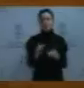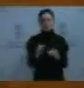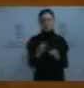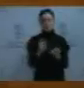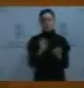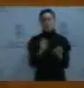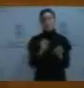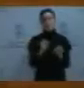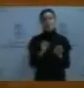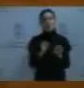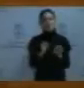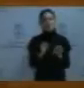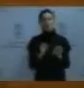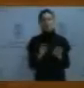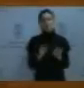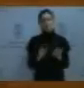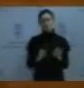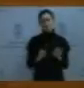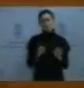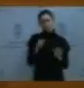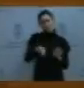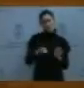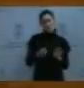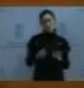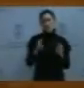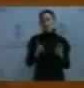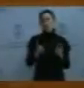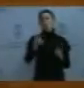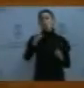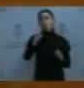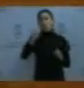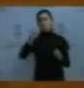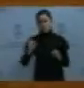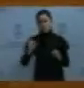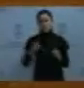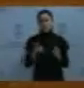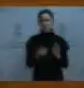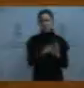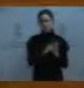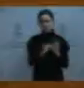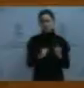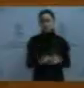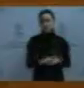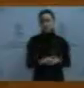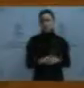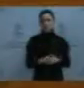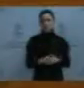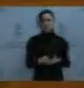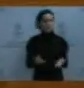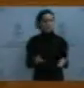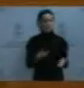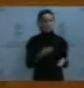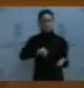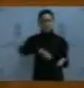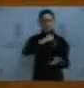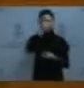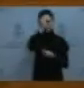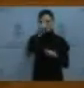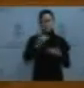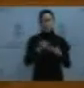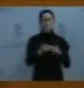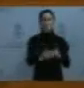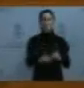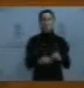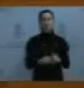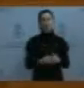suscripción de conciertos, de acuerdo con lo previsto en la ley, le puedo decir que, en principio, no nos hemos planteado ninguna moratoria,